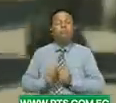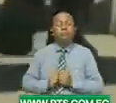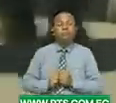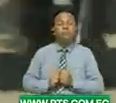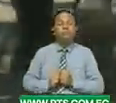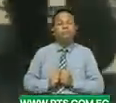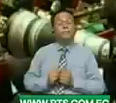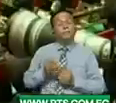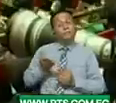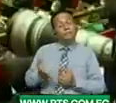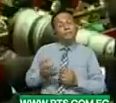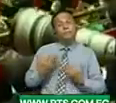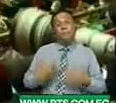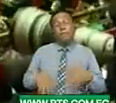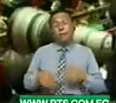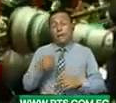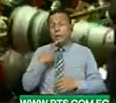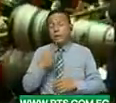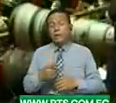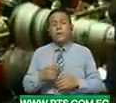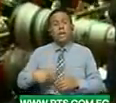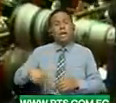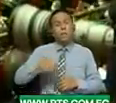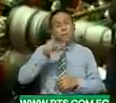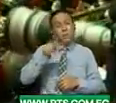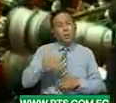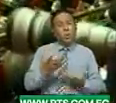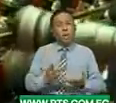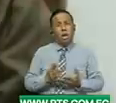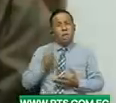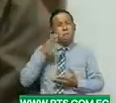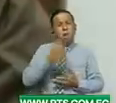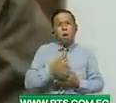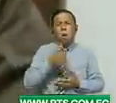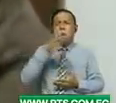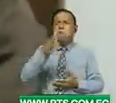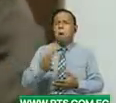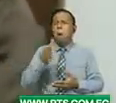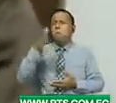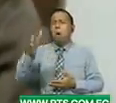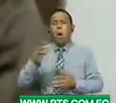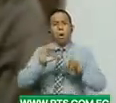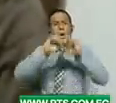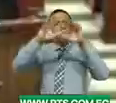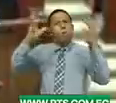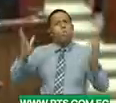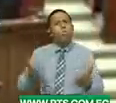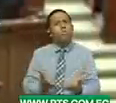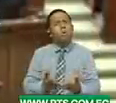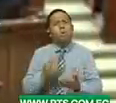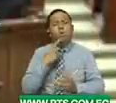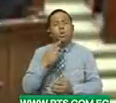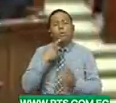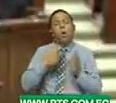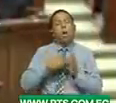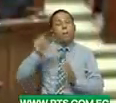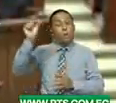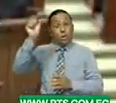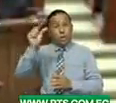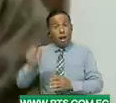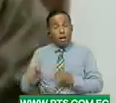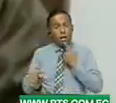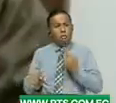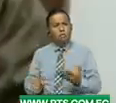Volodymyr Zelensky continúa su gira de intervenciones en los parlamentos del mundo, la Cámara de Diputados italiana lo recibió con una